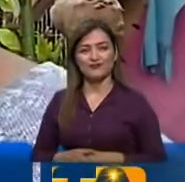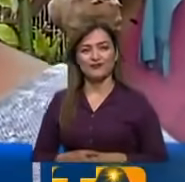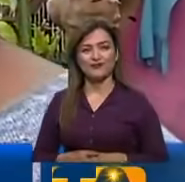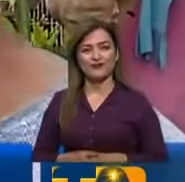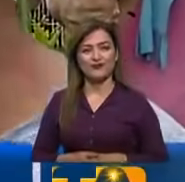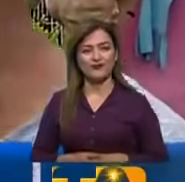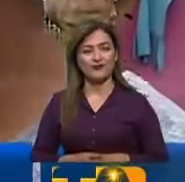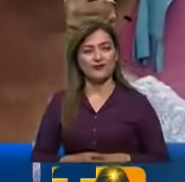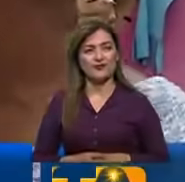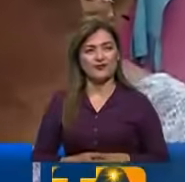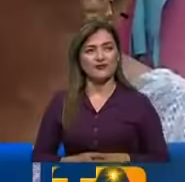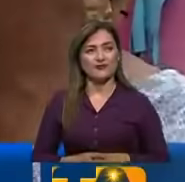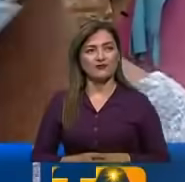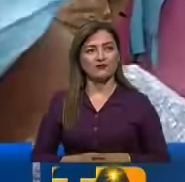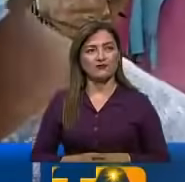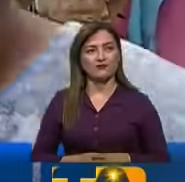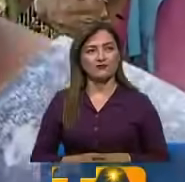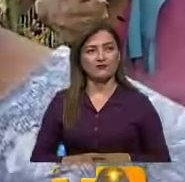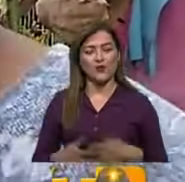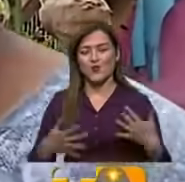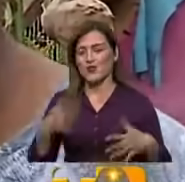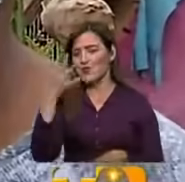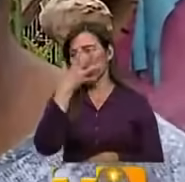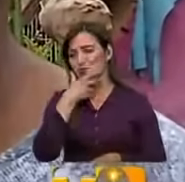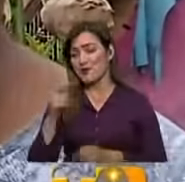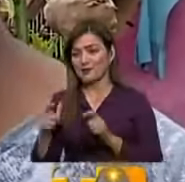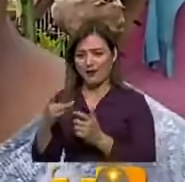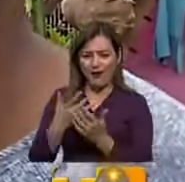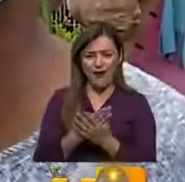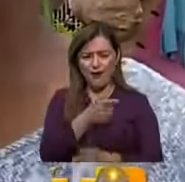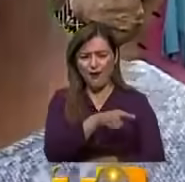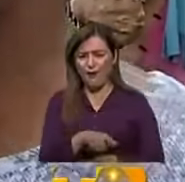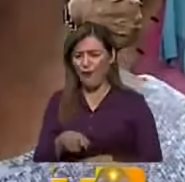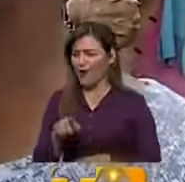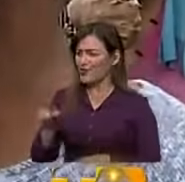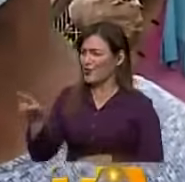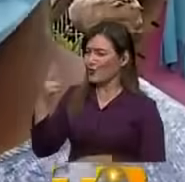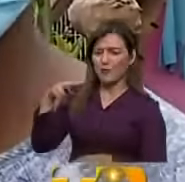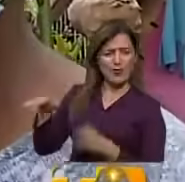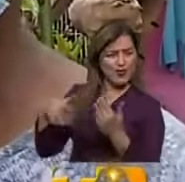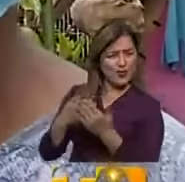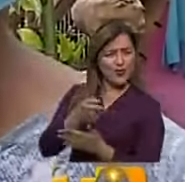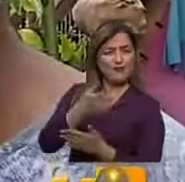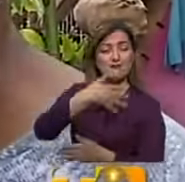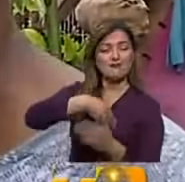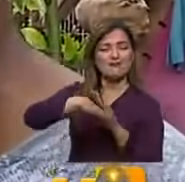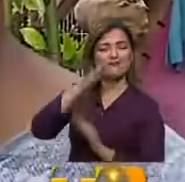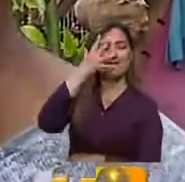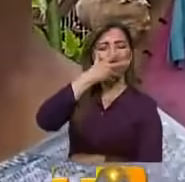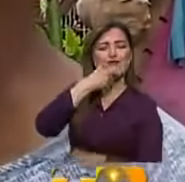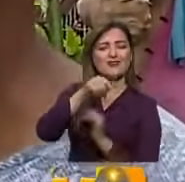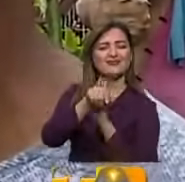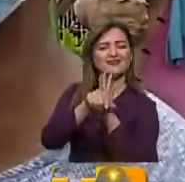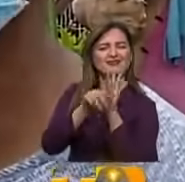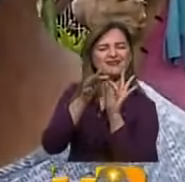tienen foquitos navideños y esto es una locura. La misma gente viene y dice del público, de todos los monigotes, este es el más bonito en detalles,